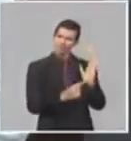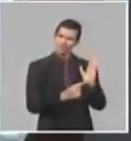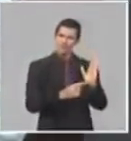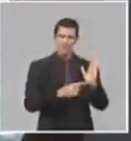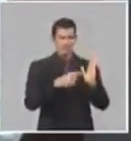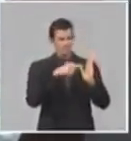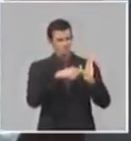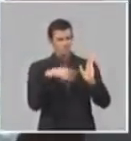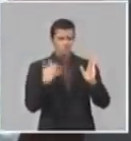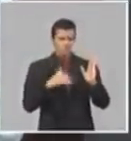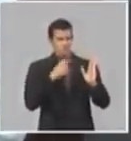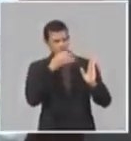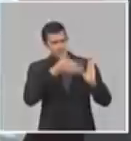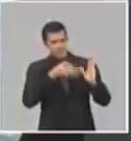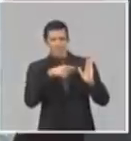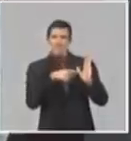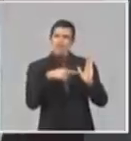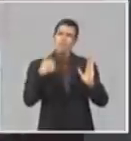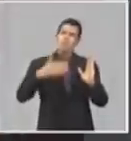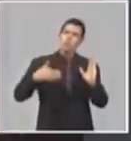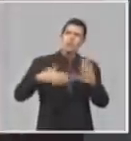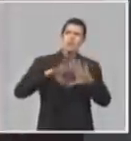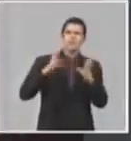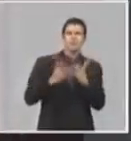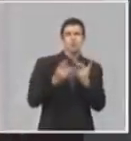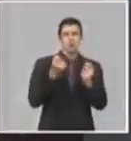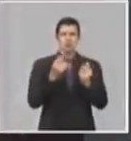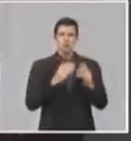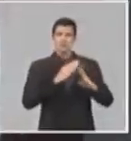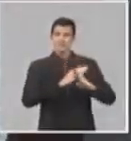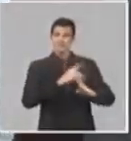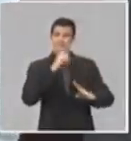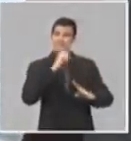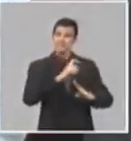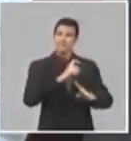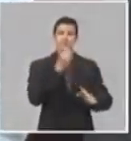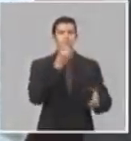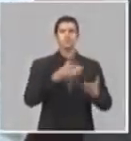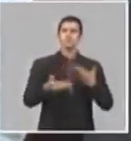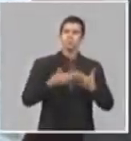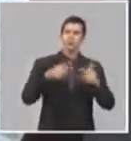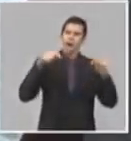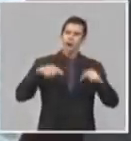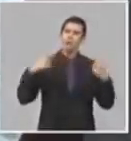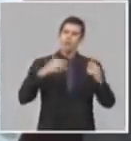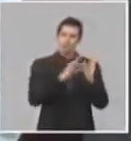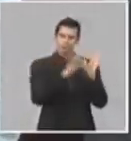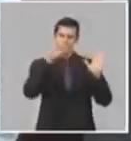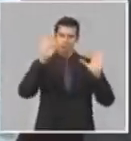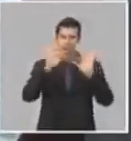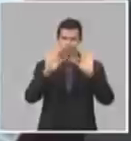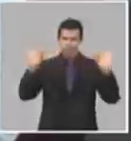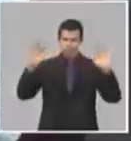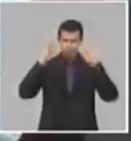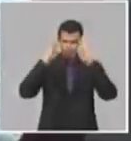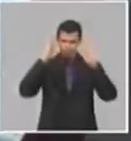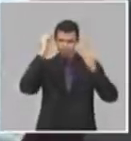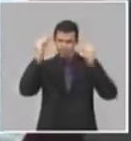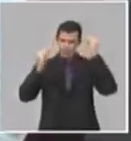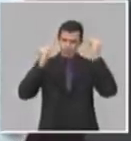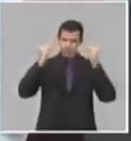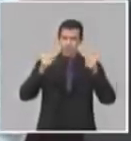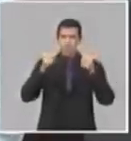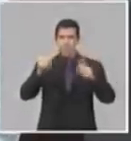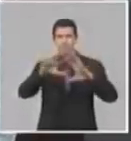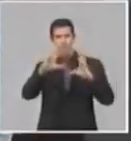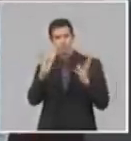los constantes análisis de los procesos económicos que hemos realizado. Las transformaciones en marcha demandan